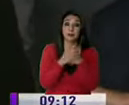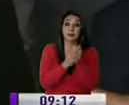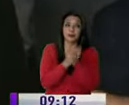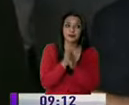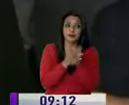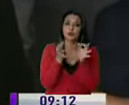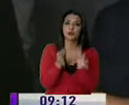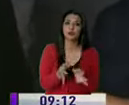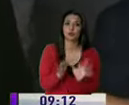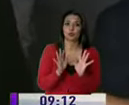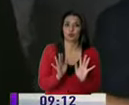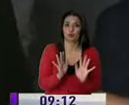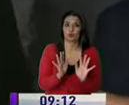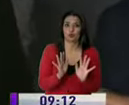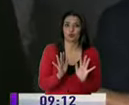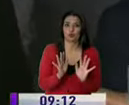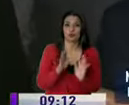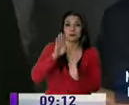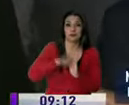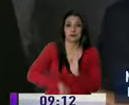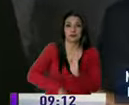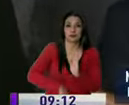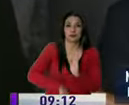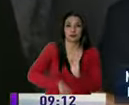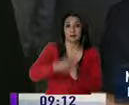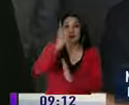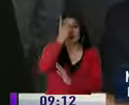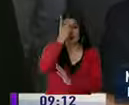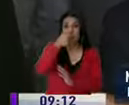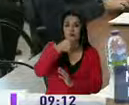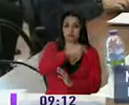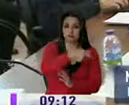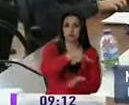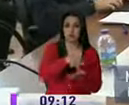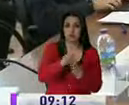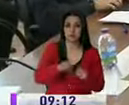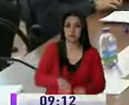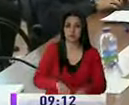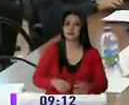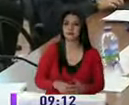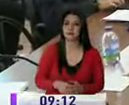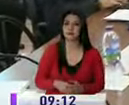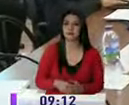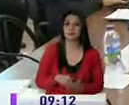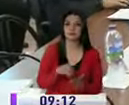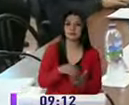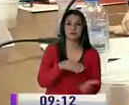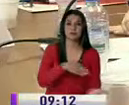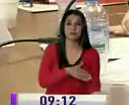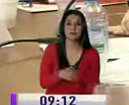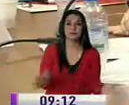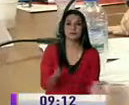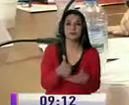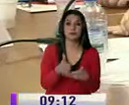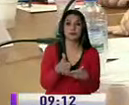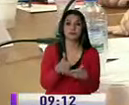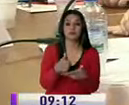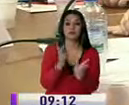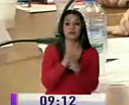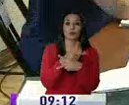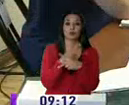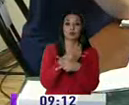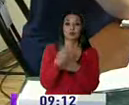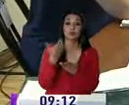aprovechando la rebaja pueden ponerse al día en las obligaciones. Al ser el proyecto de fomento productivo de carácter económico